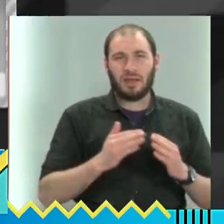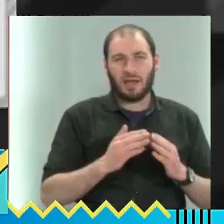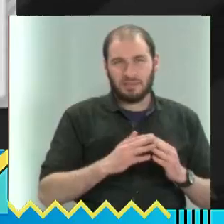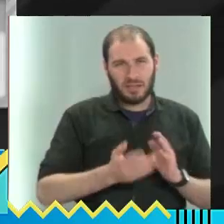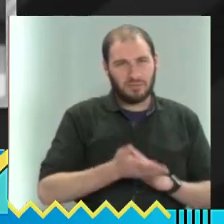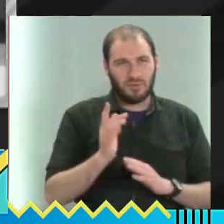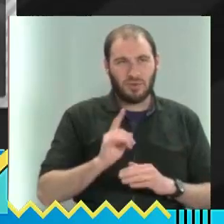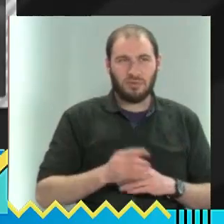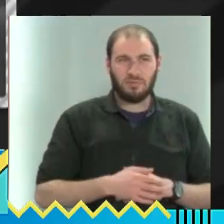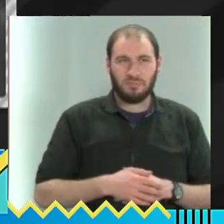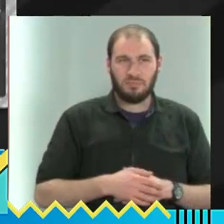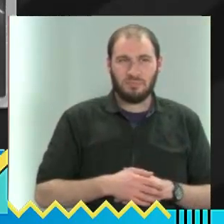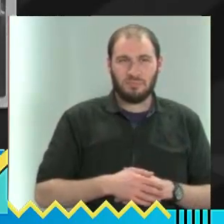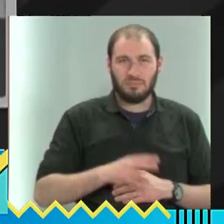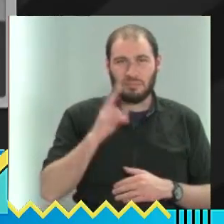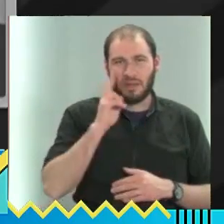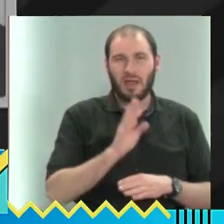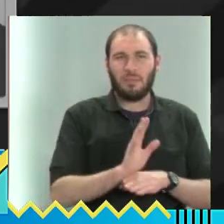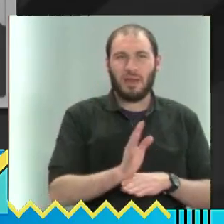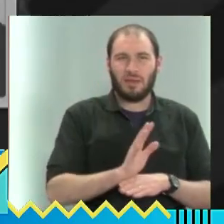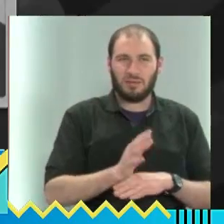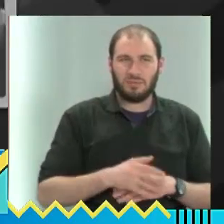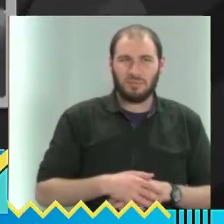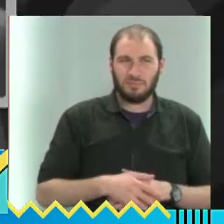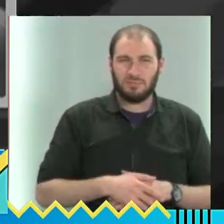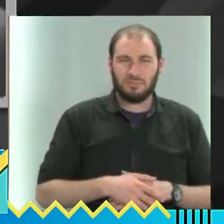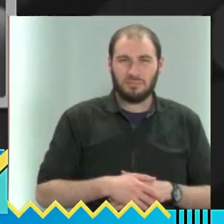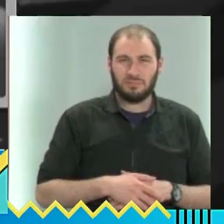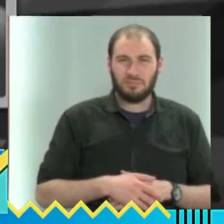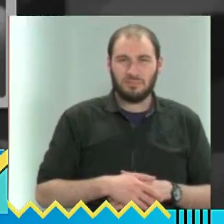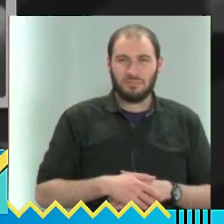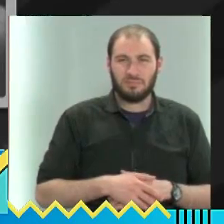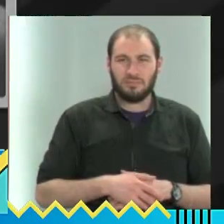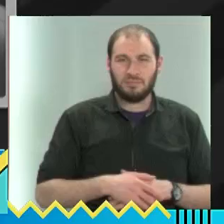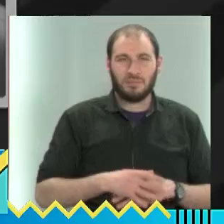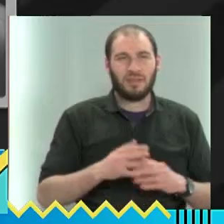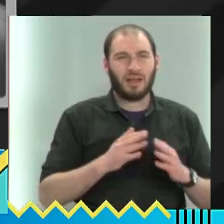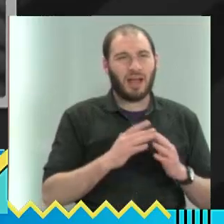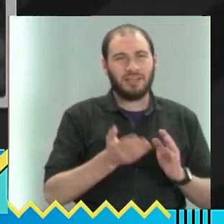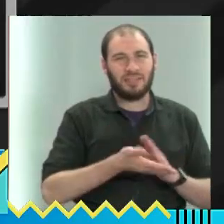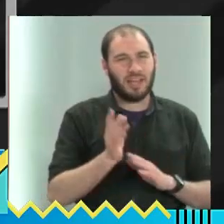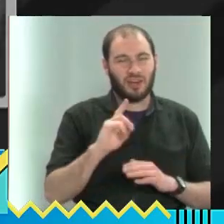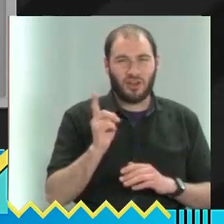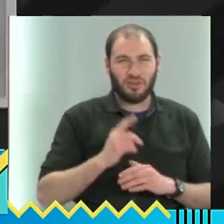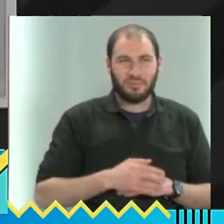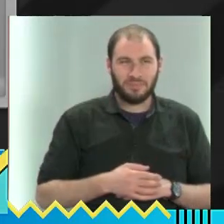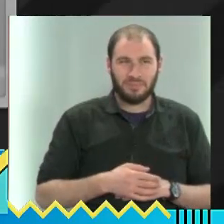casa. Mírate una película. No salgas de tu